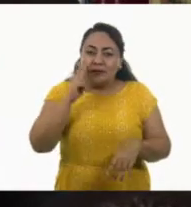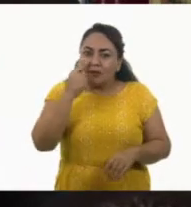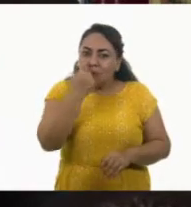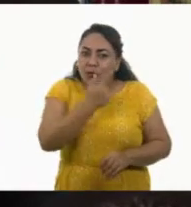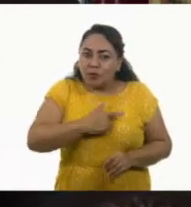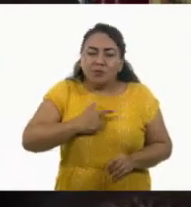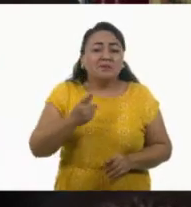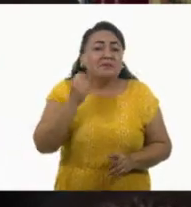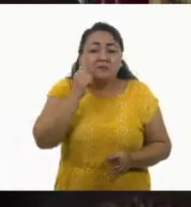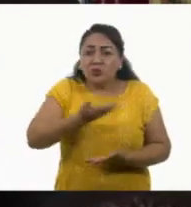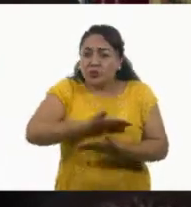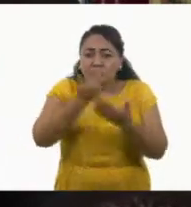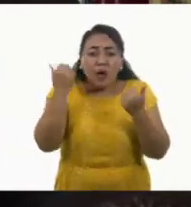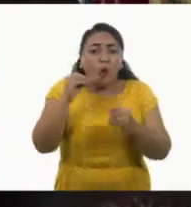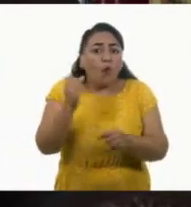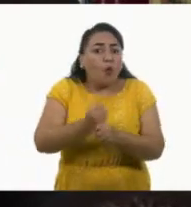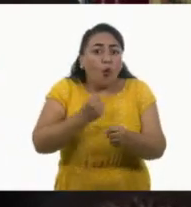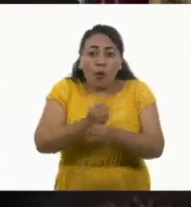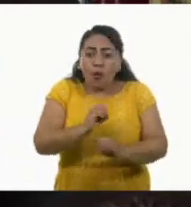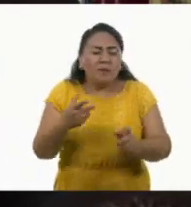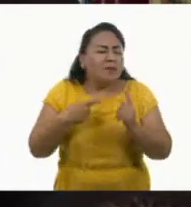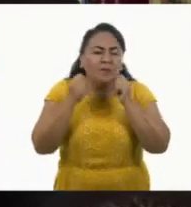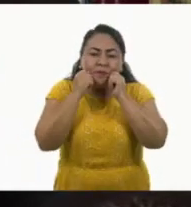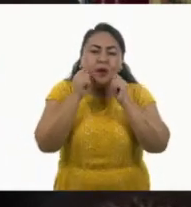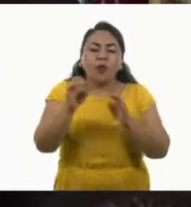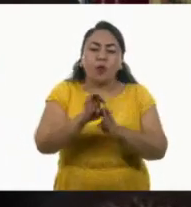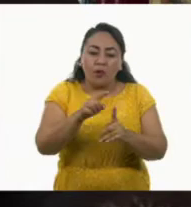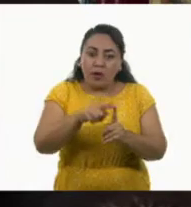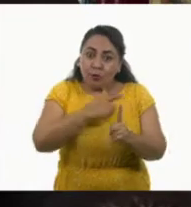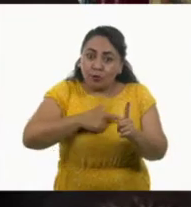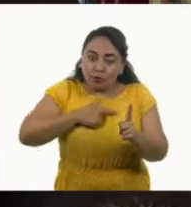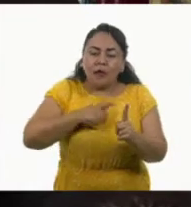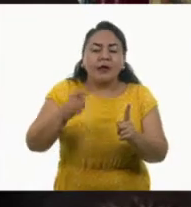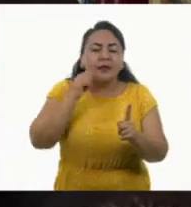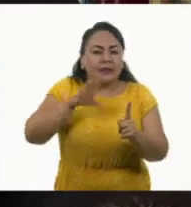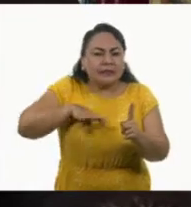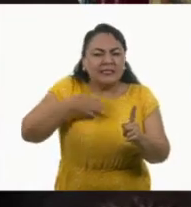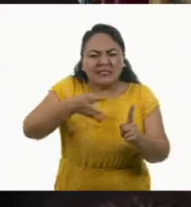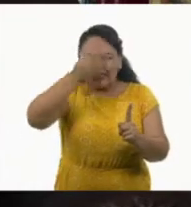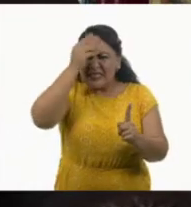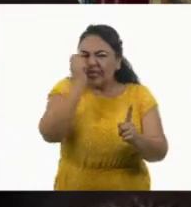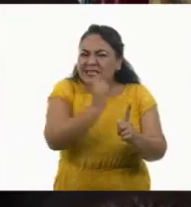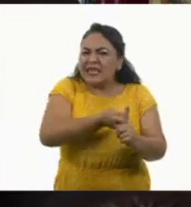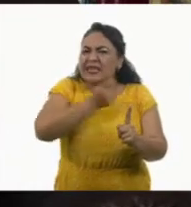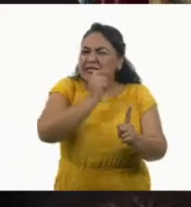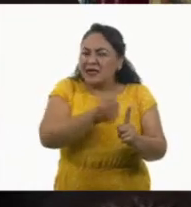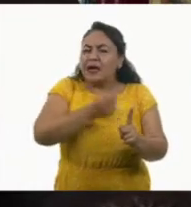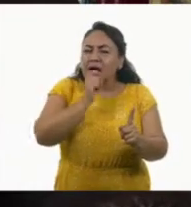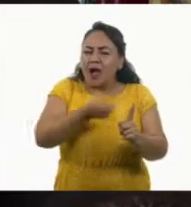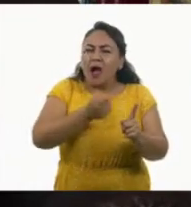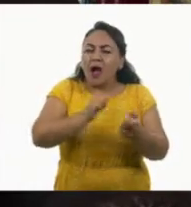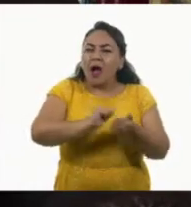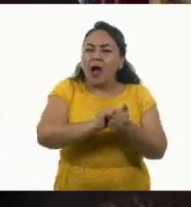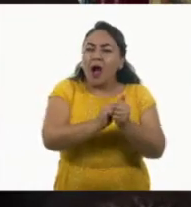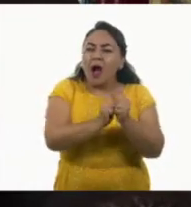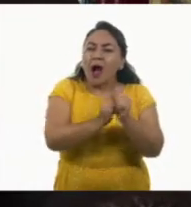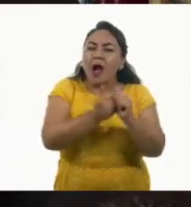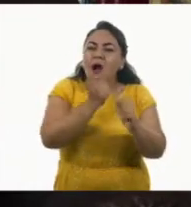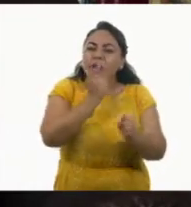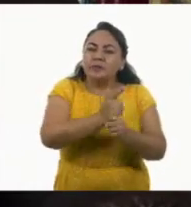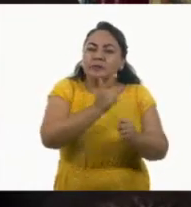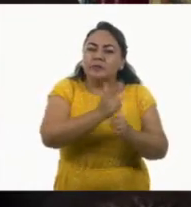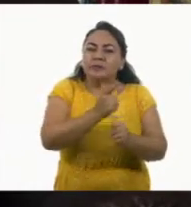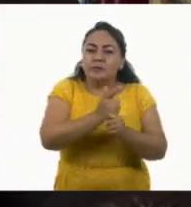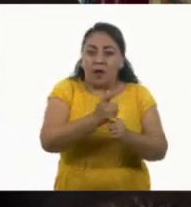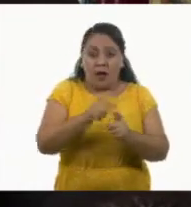practicado, y tratar de aprender de esa disciplina sabiendo que no necesariamente vamos a hacer cosas de